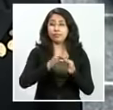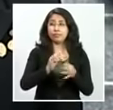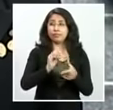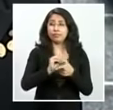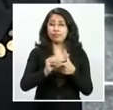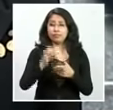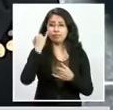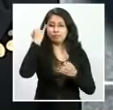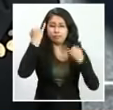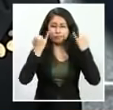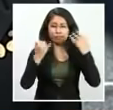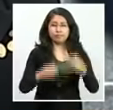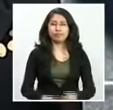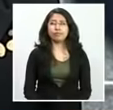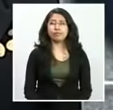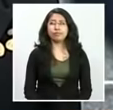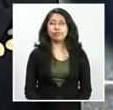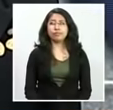doctrina ideológica.